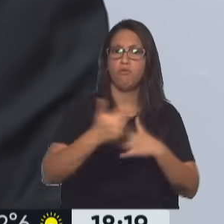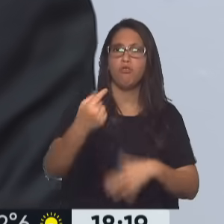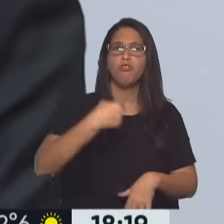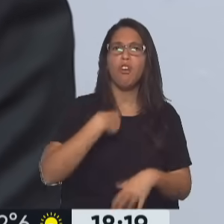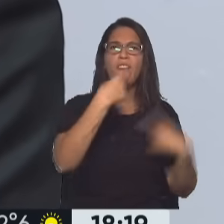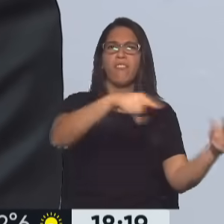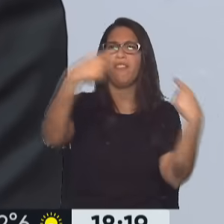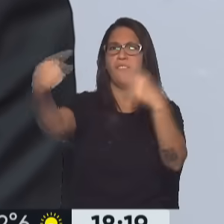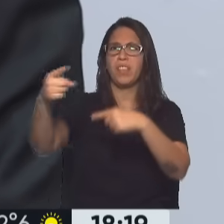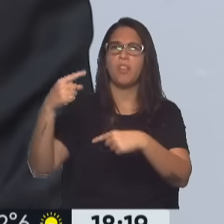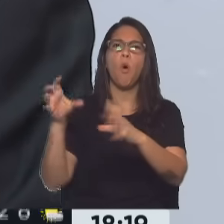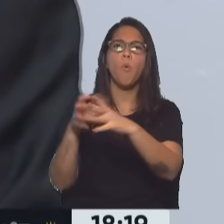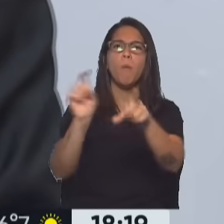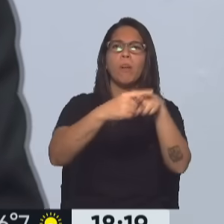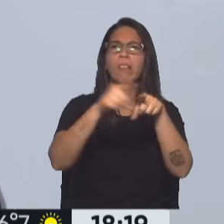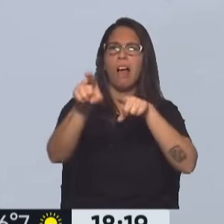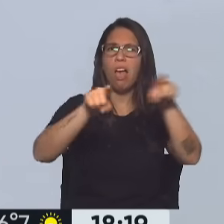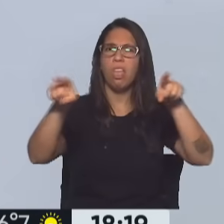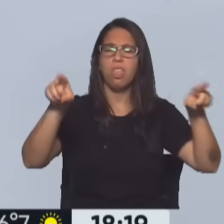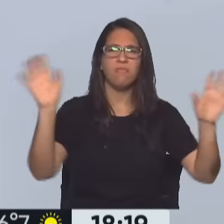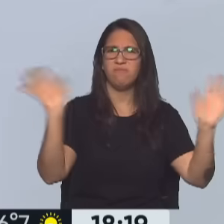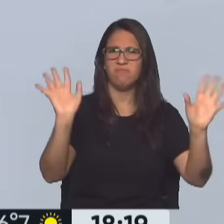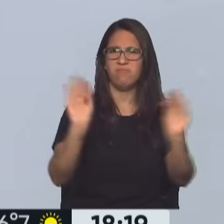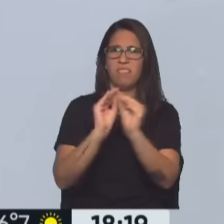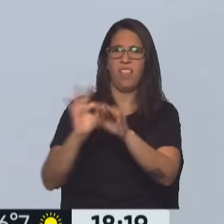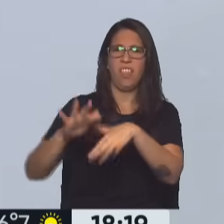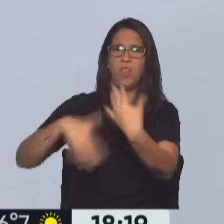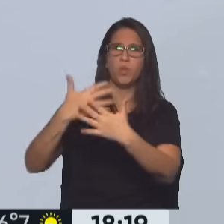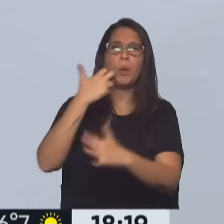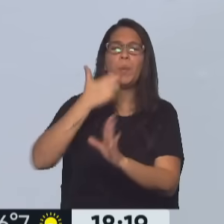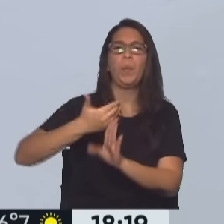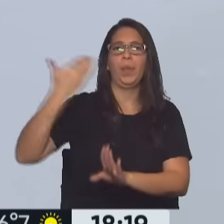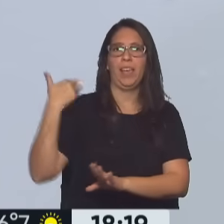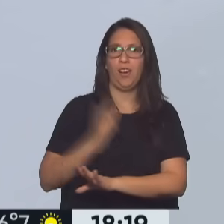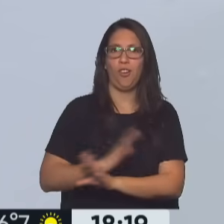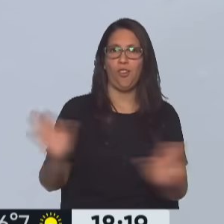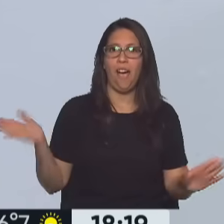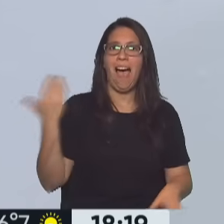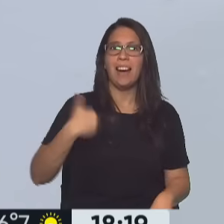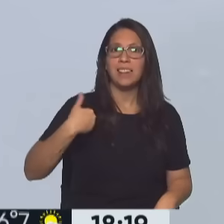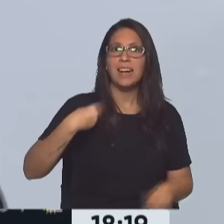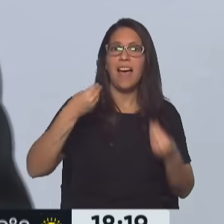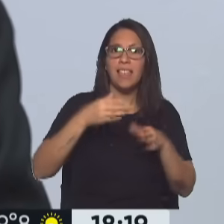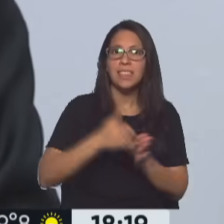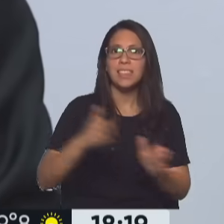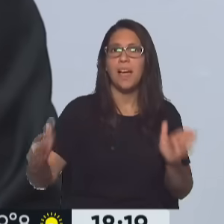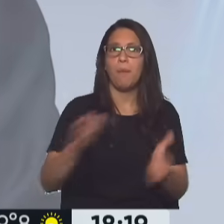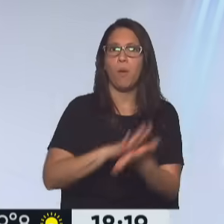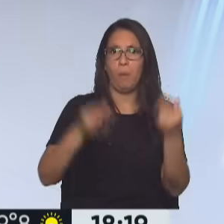hacer diferencias por partidos, porque además esa es una discusión vieja. La Argentina empieza una nueva